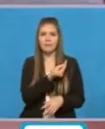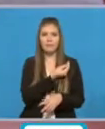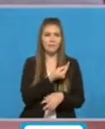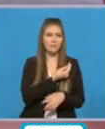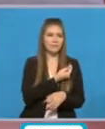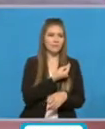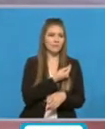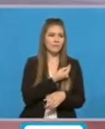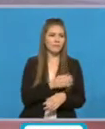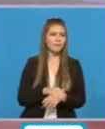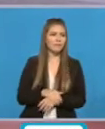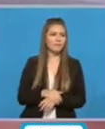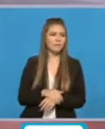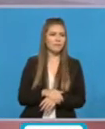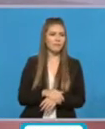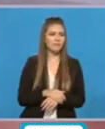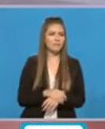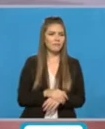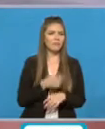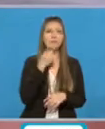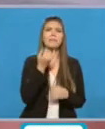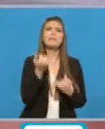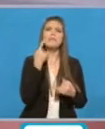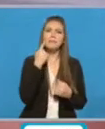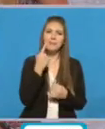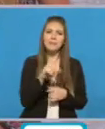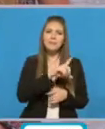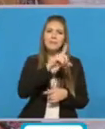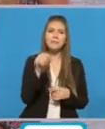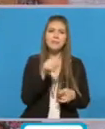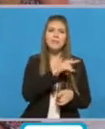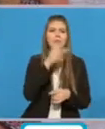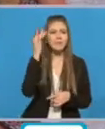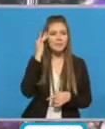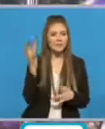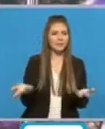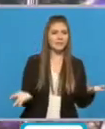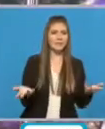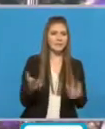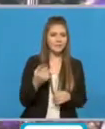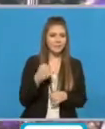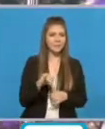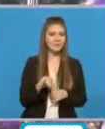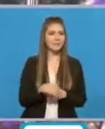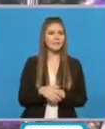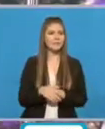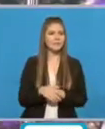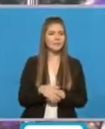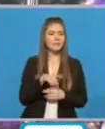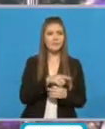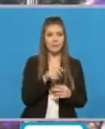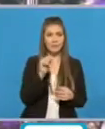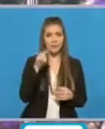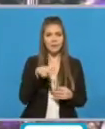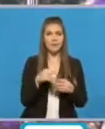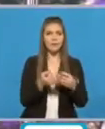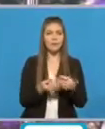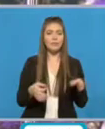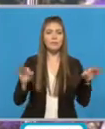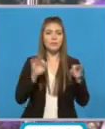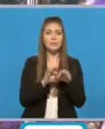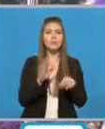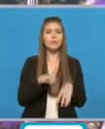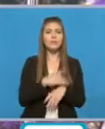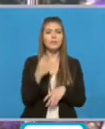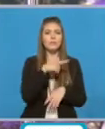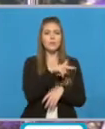puedo decir? Oye, y Insoportable después santo. puede ser santo, mira. No, sí, él sí. Por eso San Agustín es también muy importante, porque es